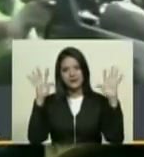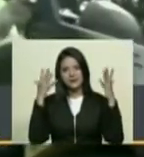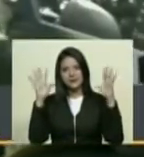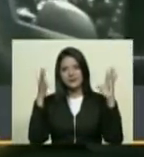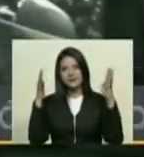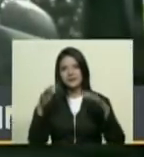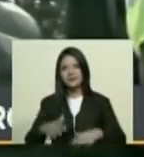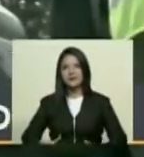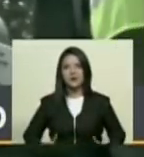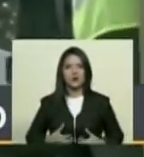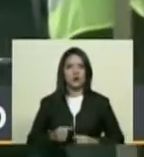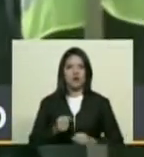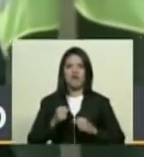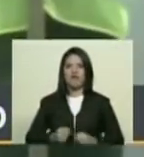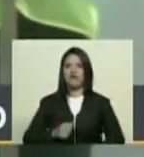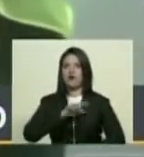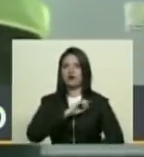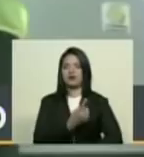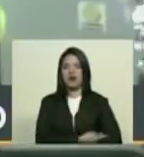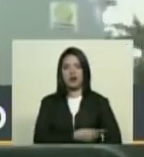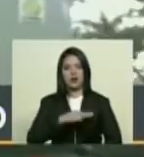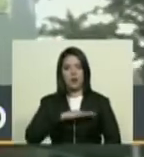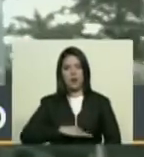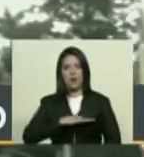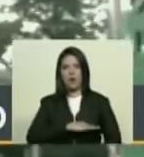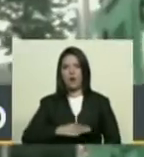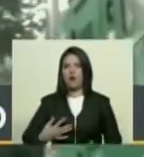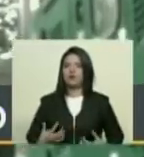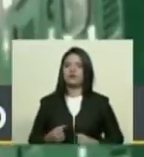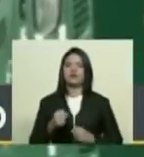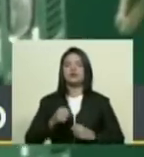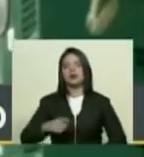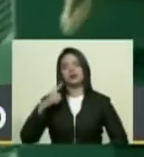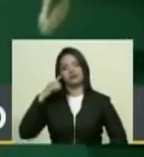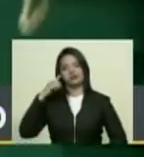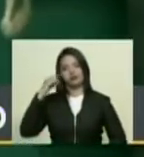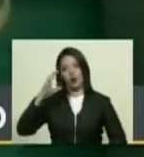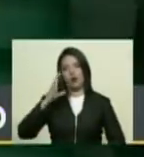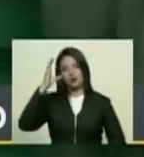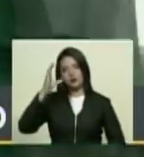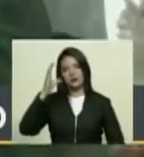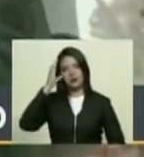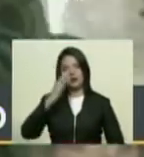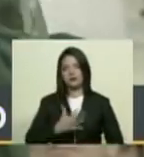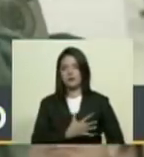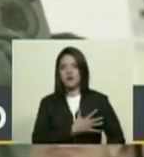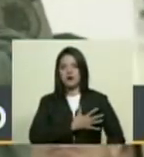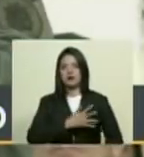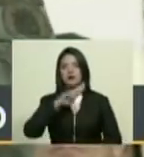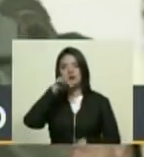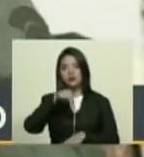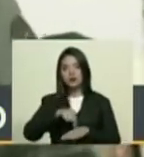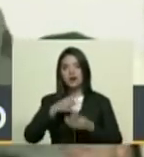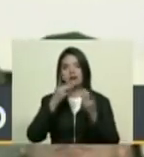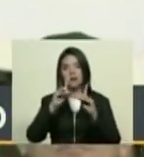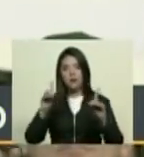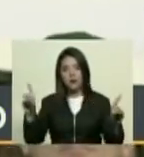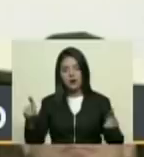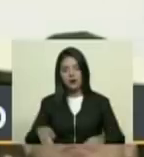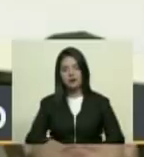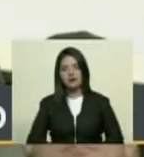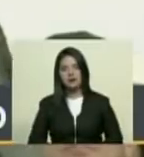Su fortaleza, su cohesión moral, su conciencia patriótica, nacional, democrática.